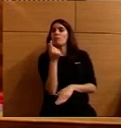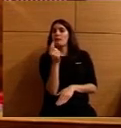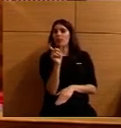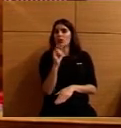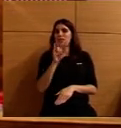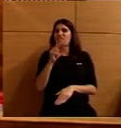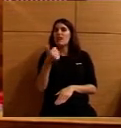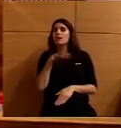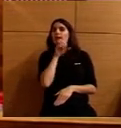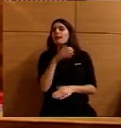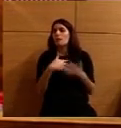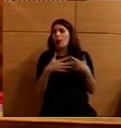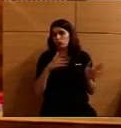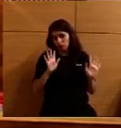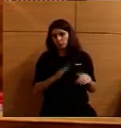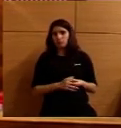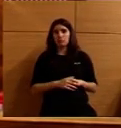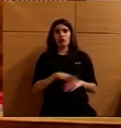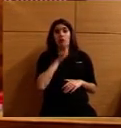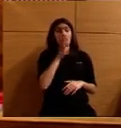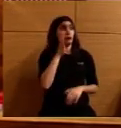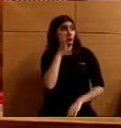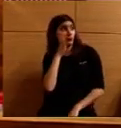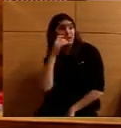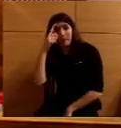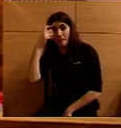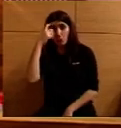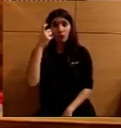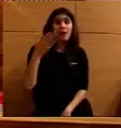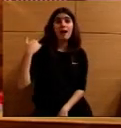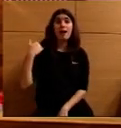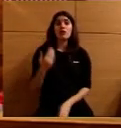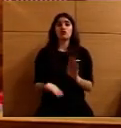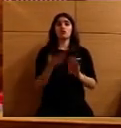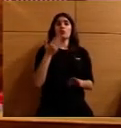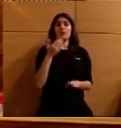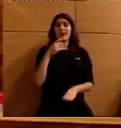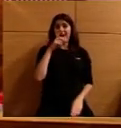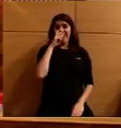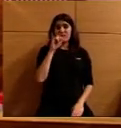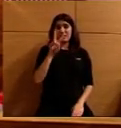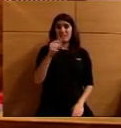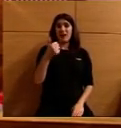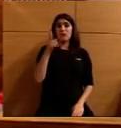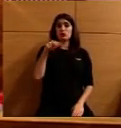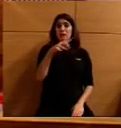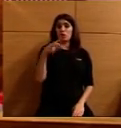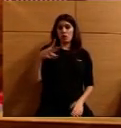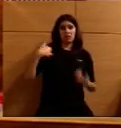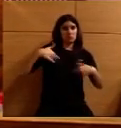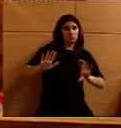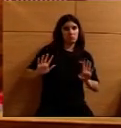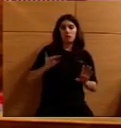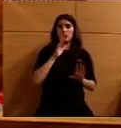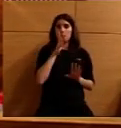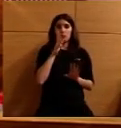se subió ese IVA y quién lo hizo, porque vamos a recordarnos la subida del IVA en el año 2012. Y lo dejo ahí porque